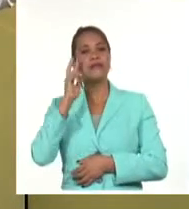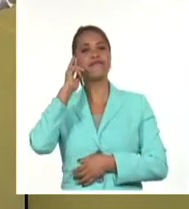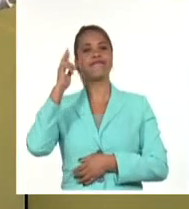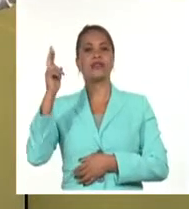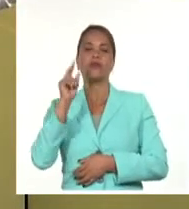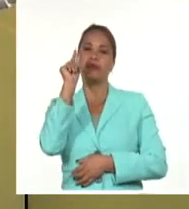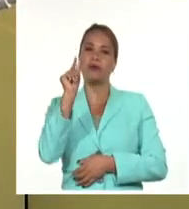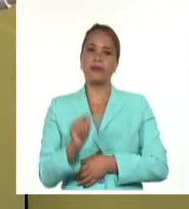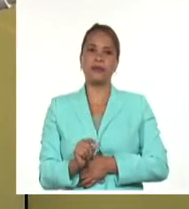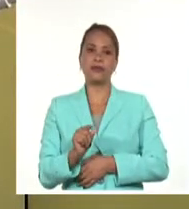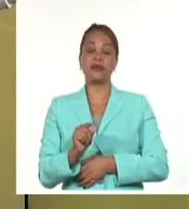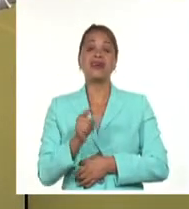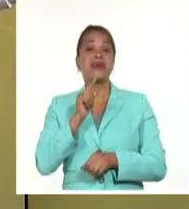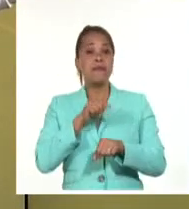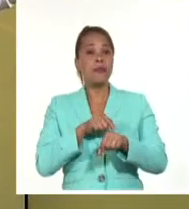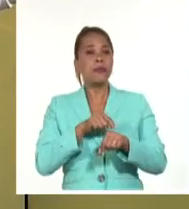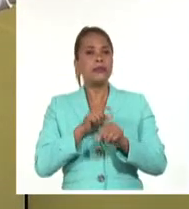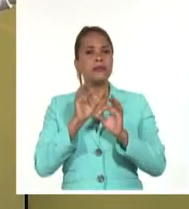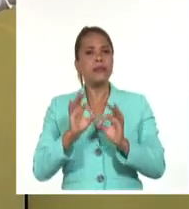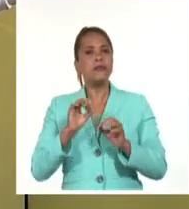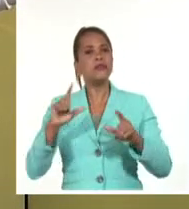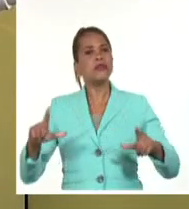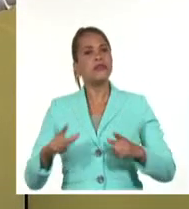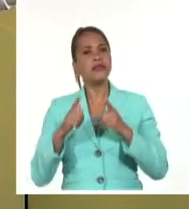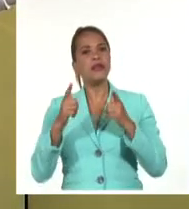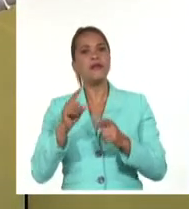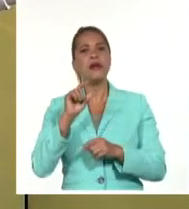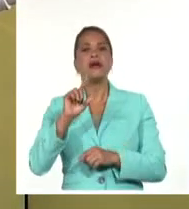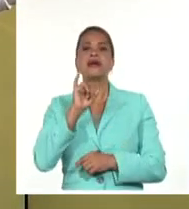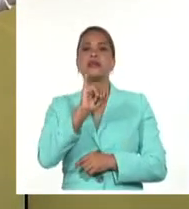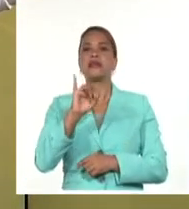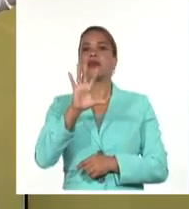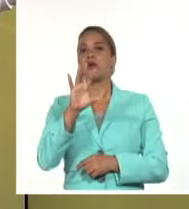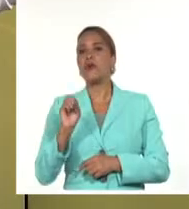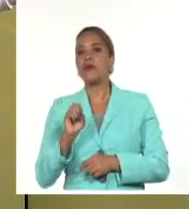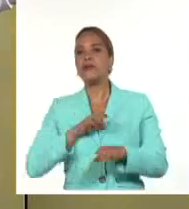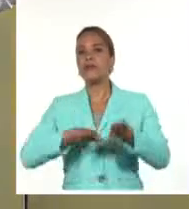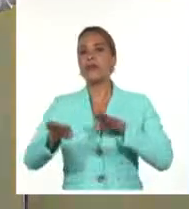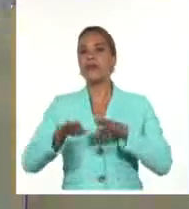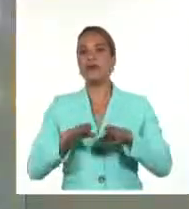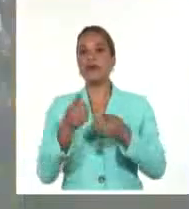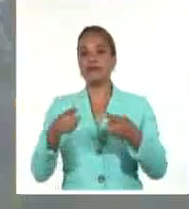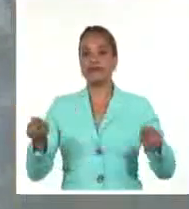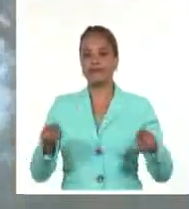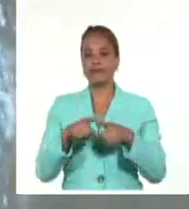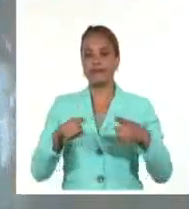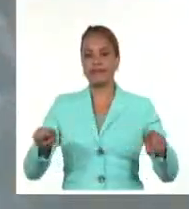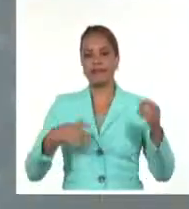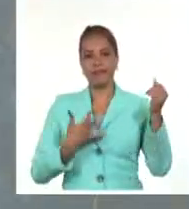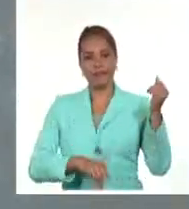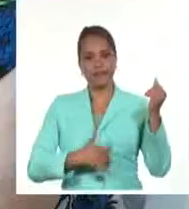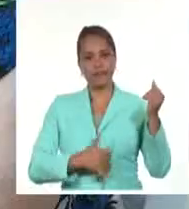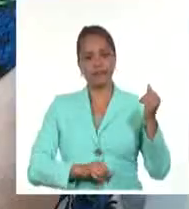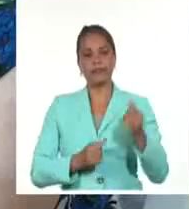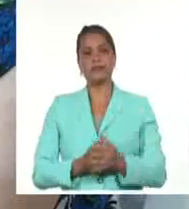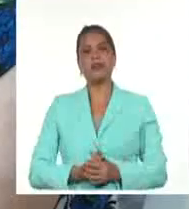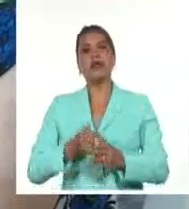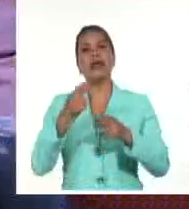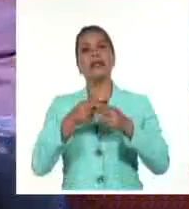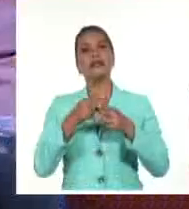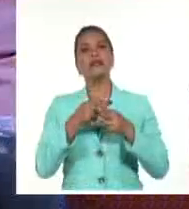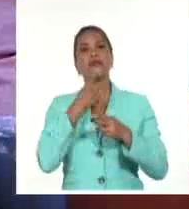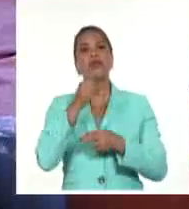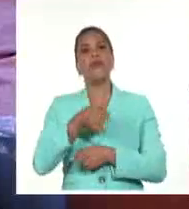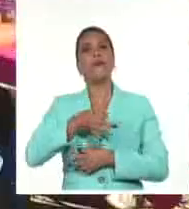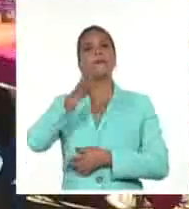precisamente cuando se celebra también el aniversario 50 del movimiento de la nueva trova bajo el título un brindis por santiago